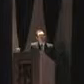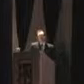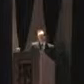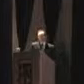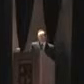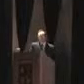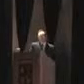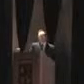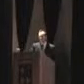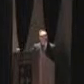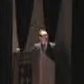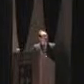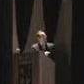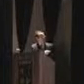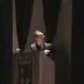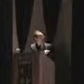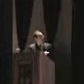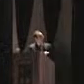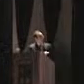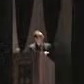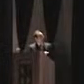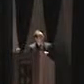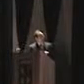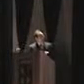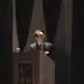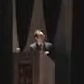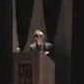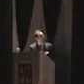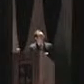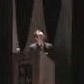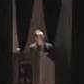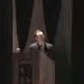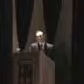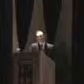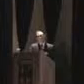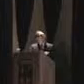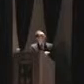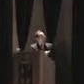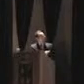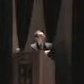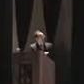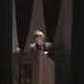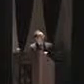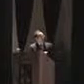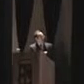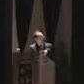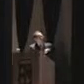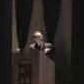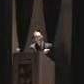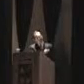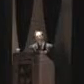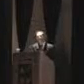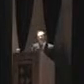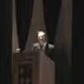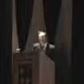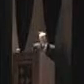determinamos que la estructura tarifaria vigente en la empresa permitía absorber estos incrementos, estos dos grandes proyectos, prácticamente como beneficio de